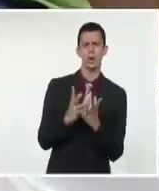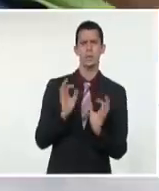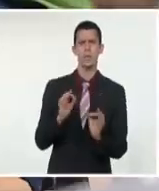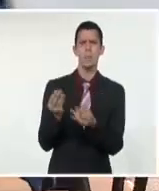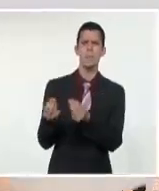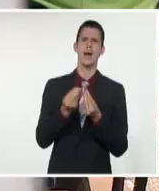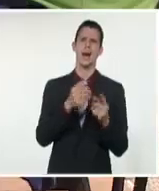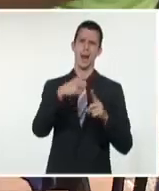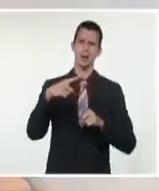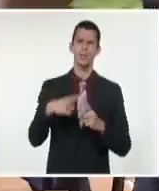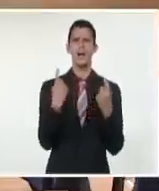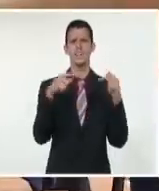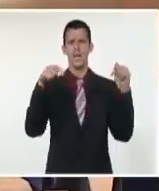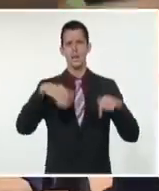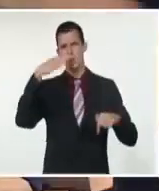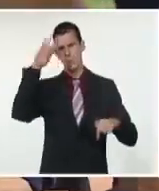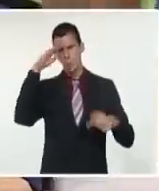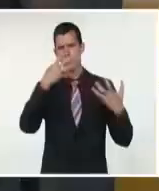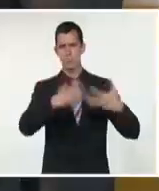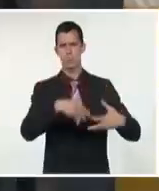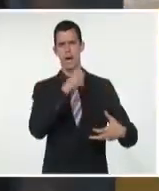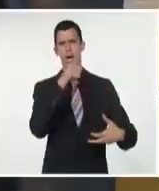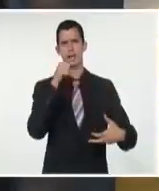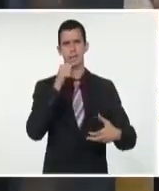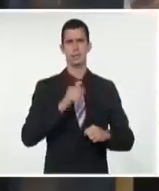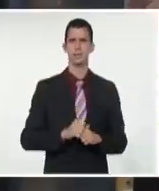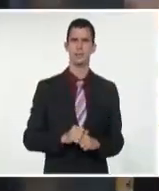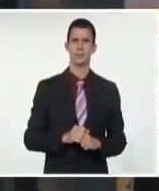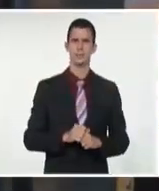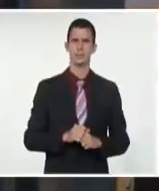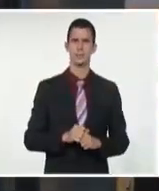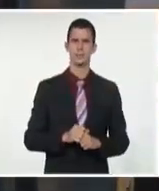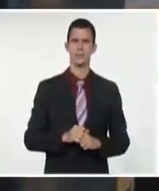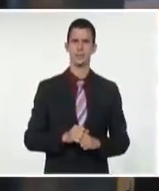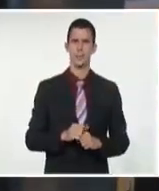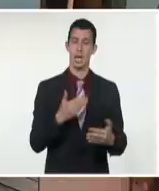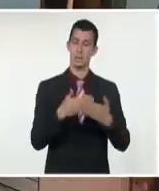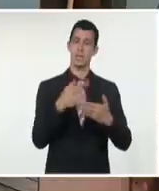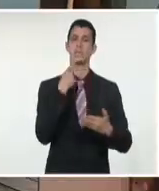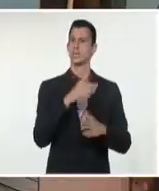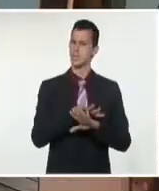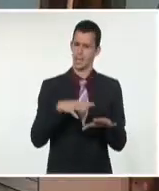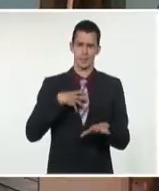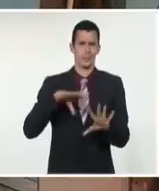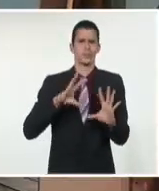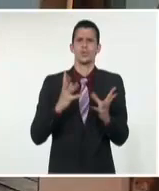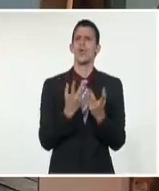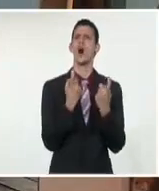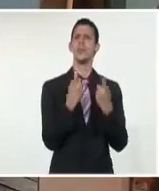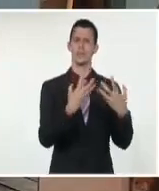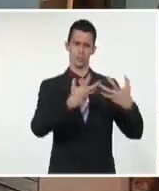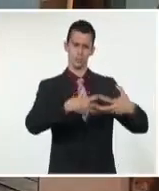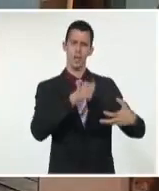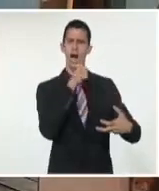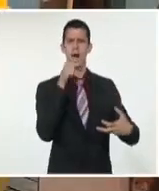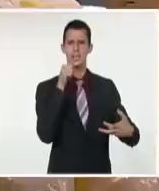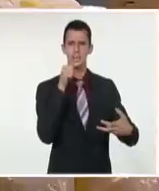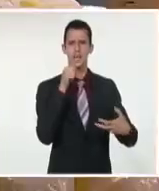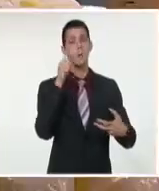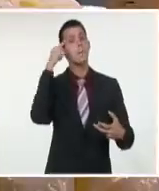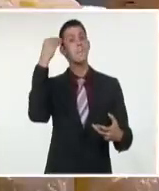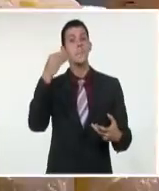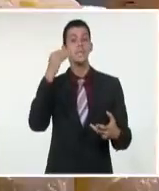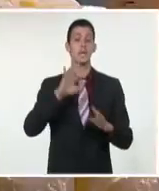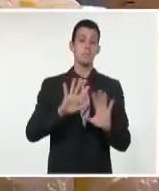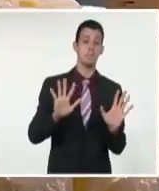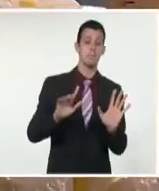existe dificultad con la materia prima para el procesamiento del aceite y que en el mes de junio debe recuperarse la línea productiva de un litro en Santiago